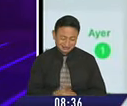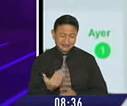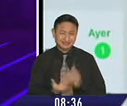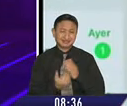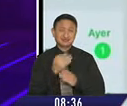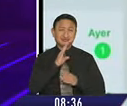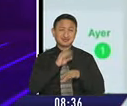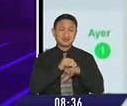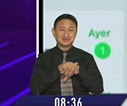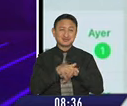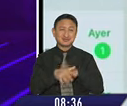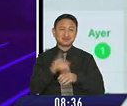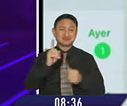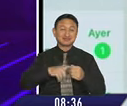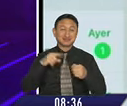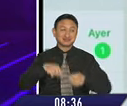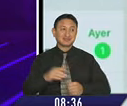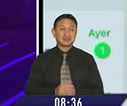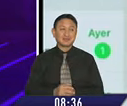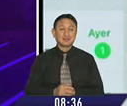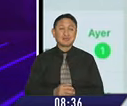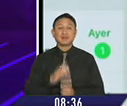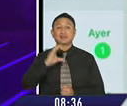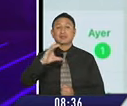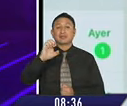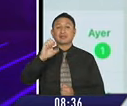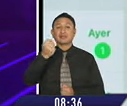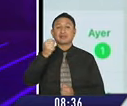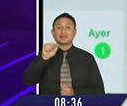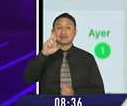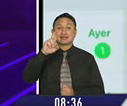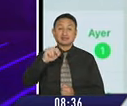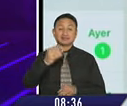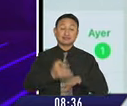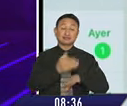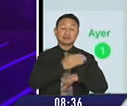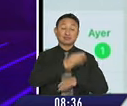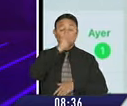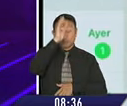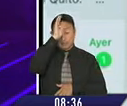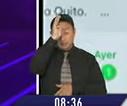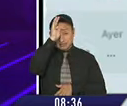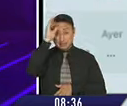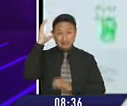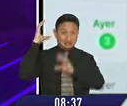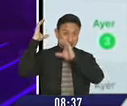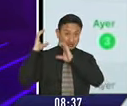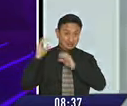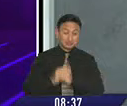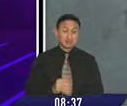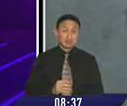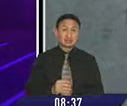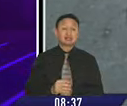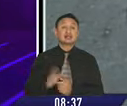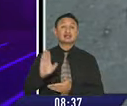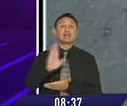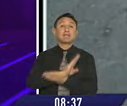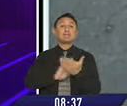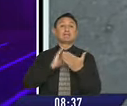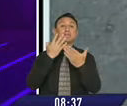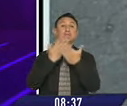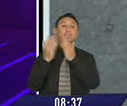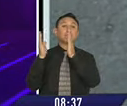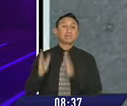con todo en Quito. Calle César Borges, Modesto Chávez, 3 de Hospital San Francisco de Carcelén. Ojalá nos puedan ayudar, señores del